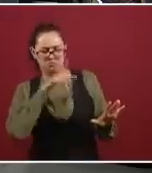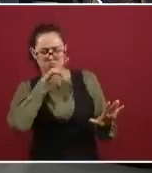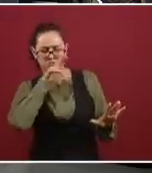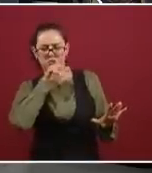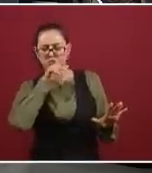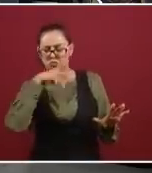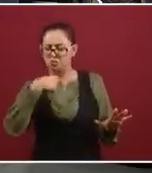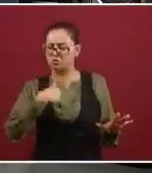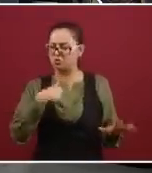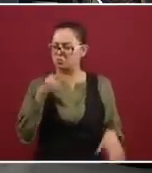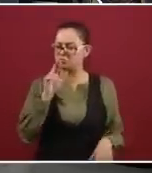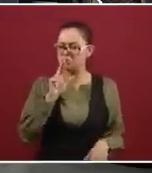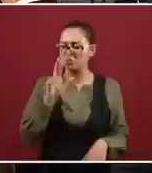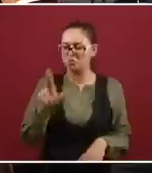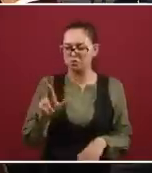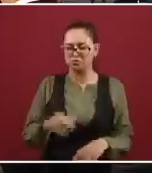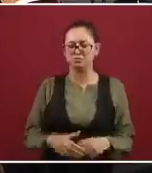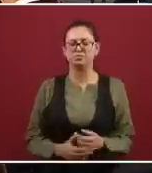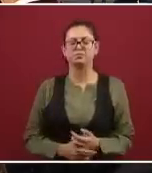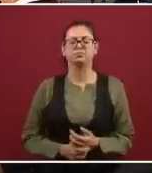porque es lo mismo. Miren,